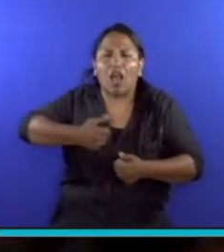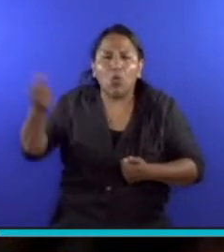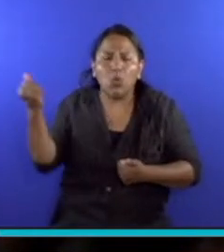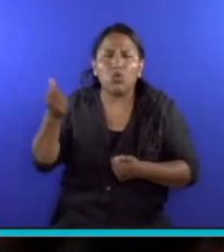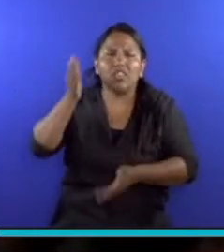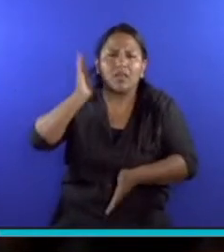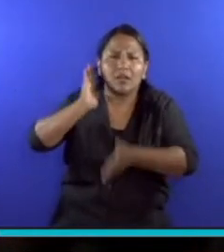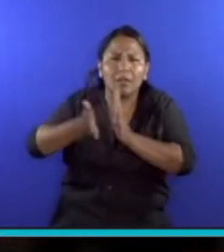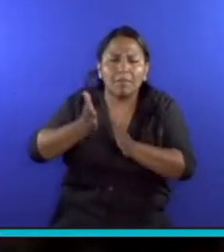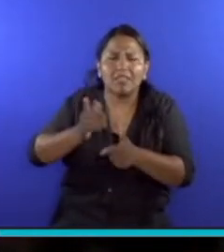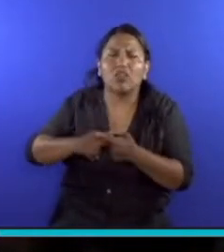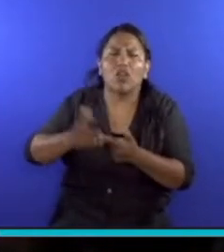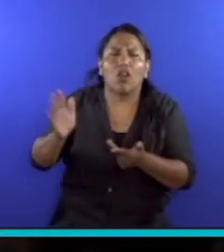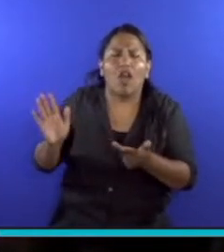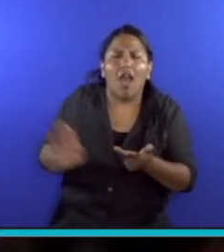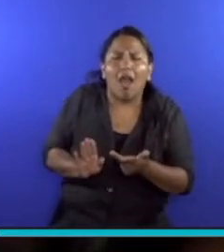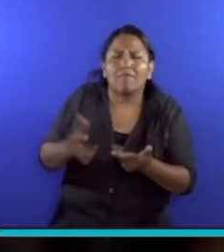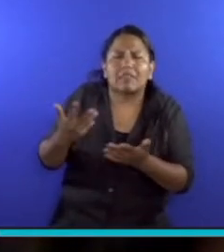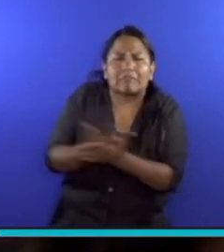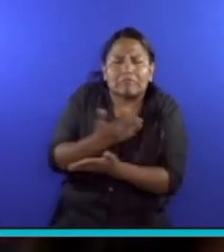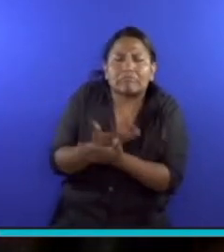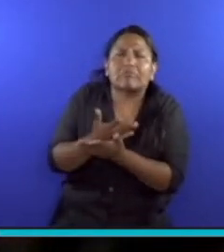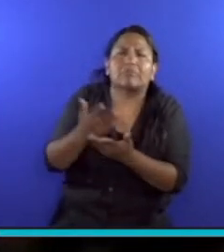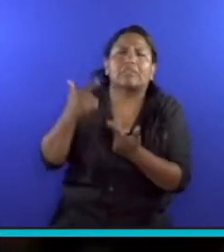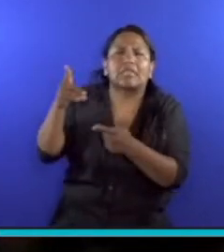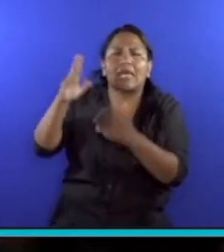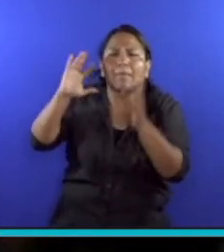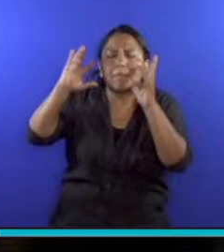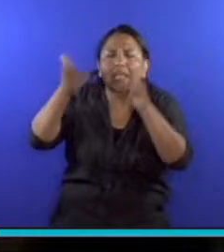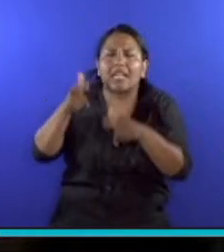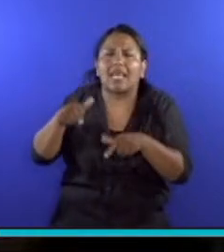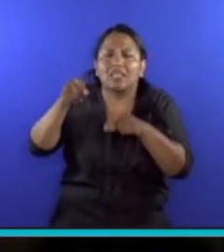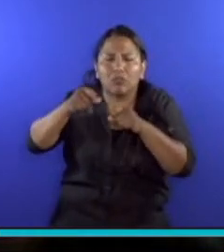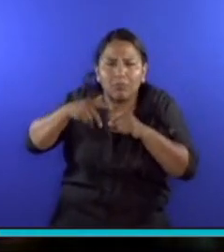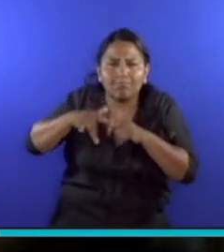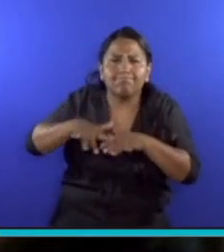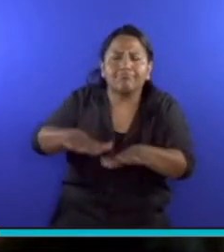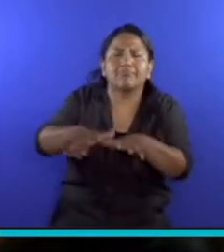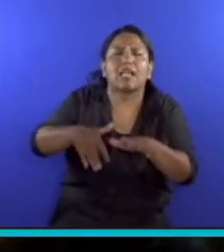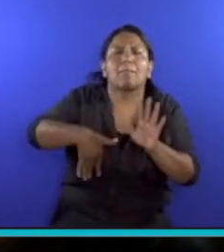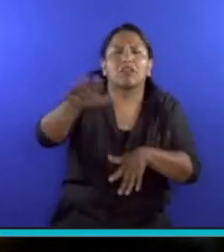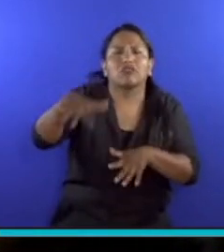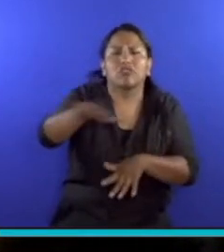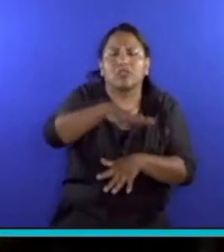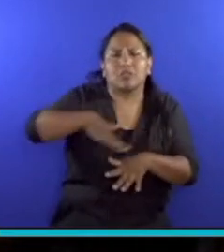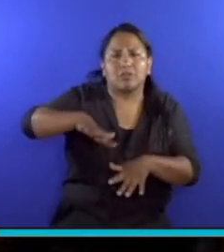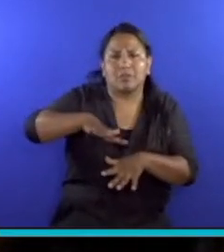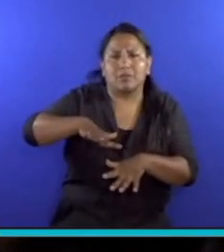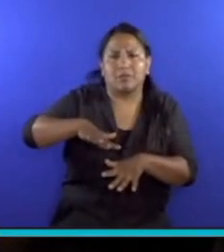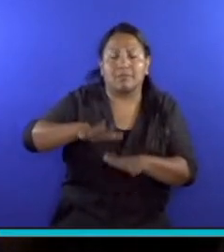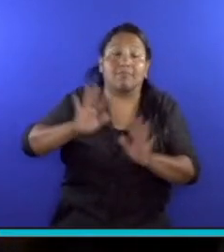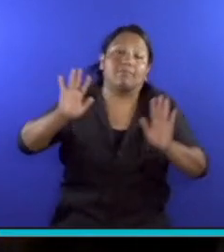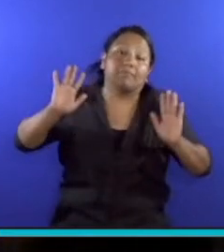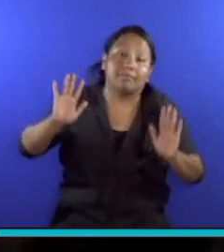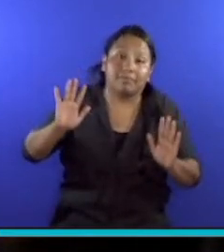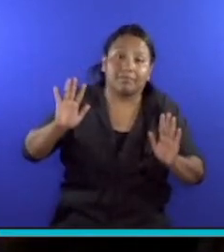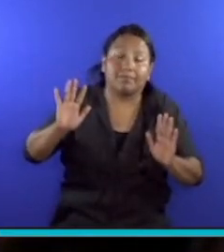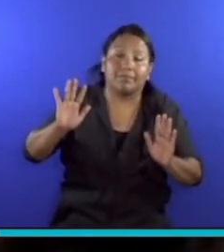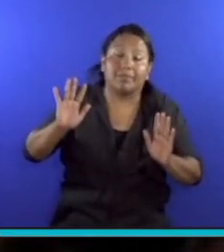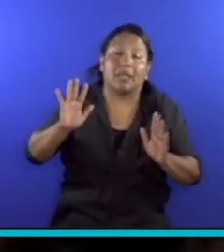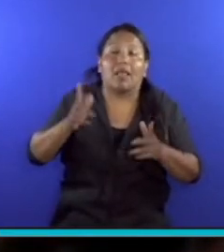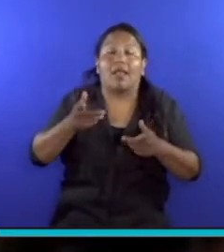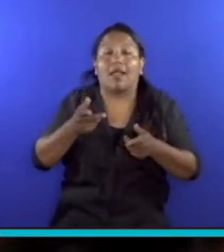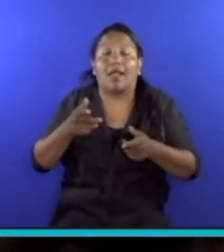y el hambre que está haciendo Javier Milei sobre las enormes mayorías populares. Ni que hablar de las burocracias sindicales,